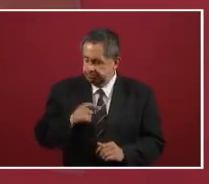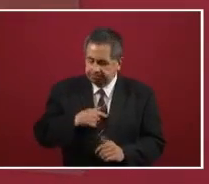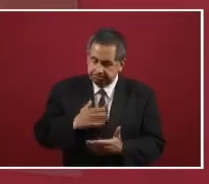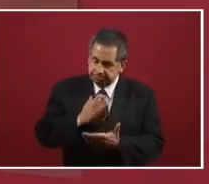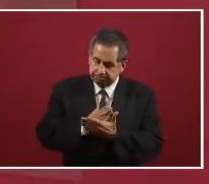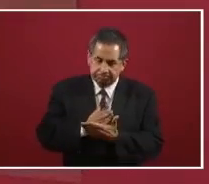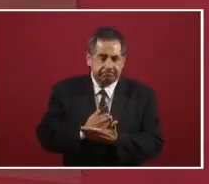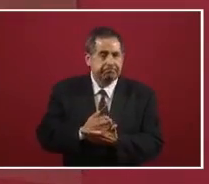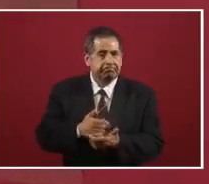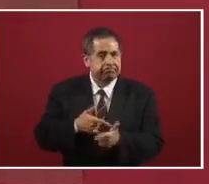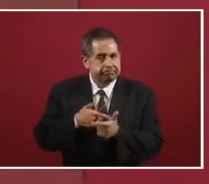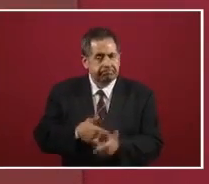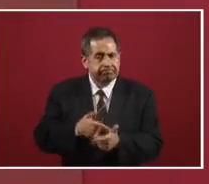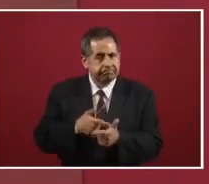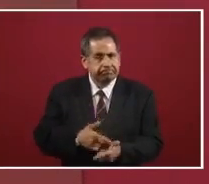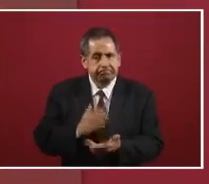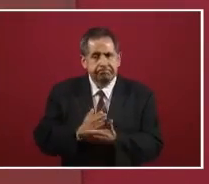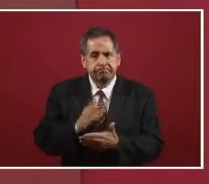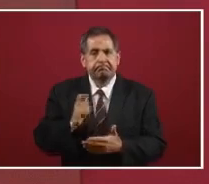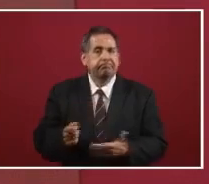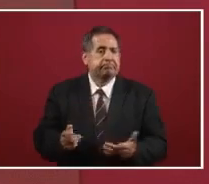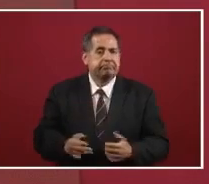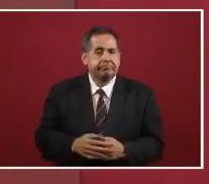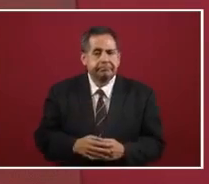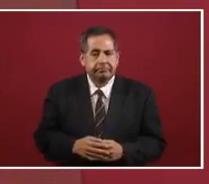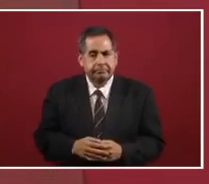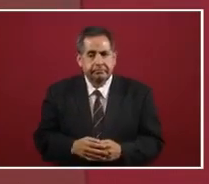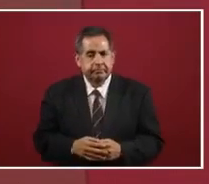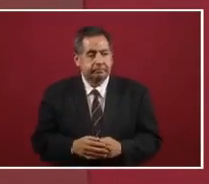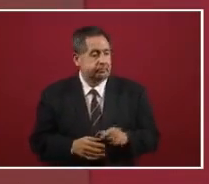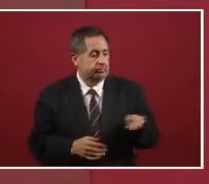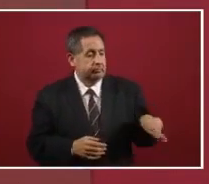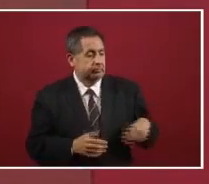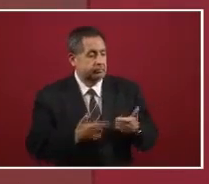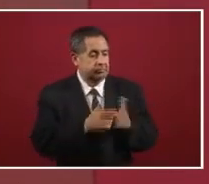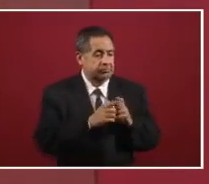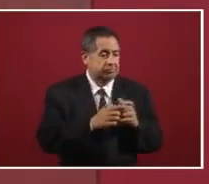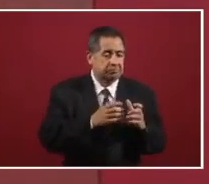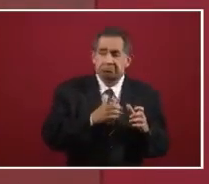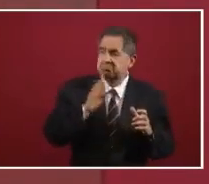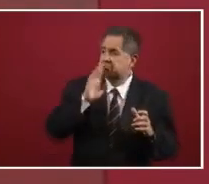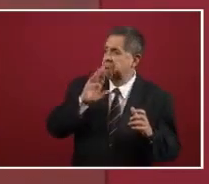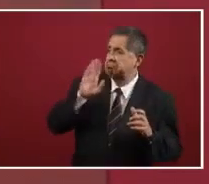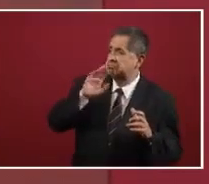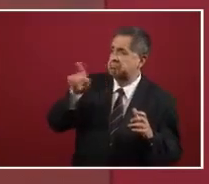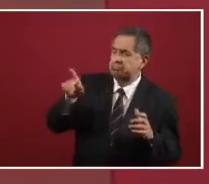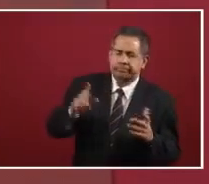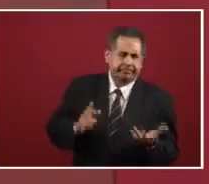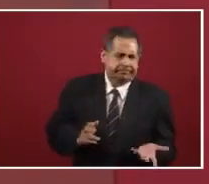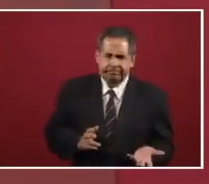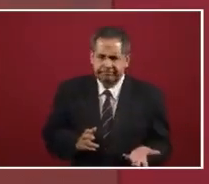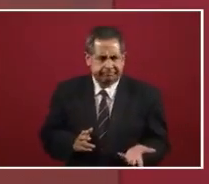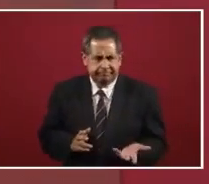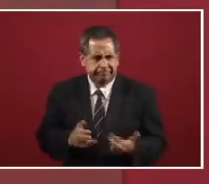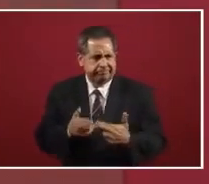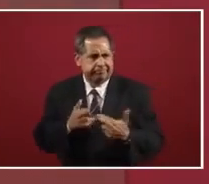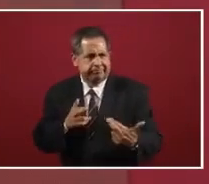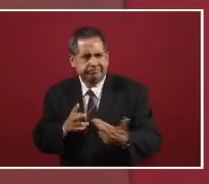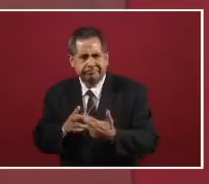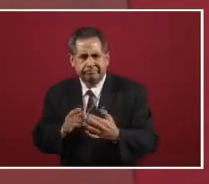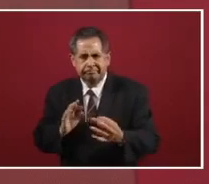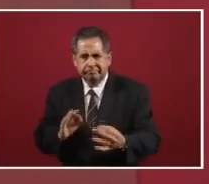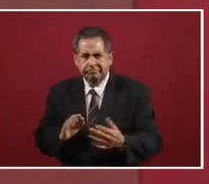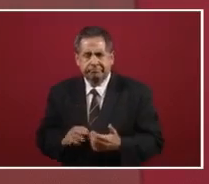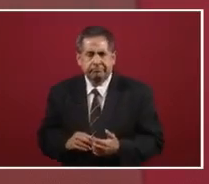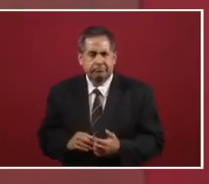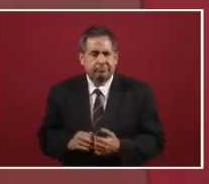se insiste que está mal la relación. Pues no hay un